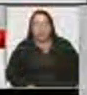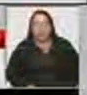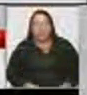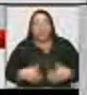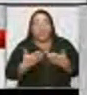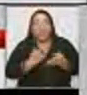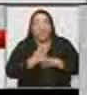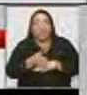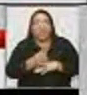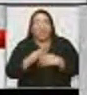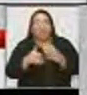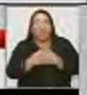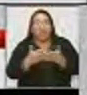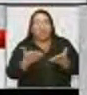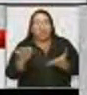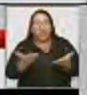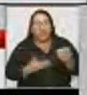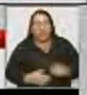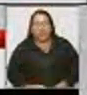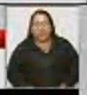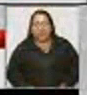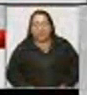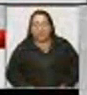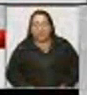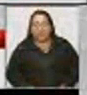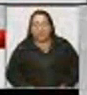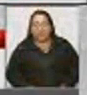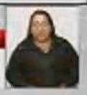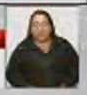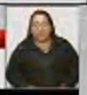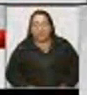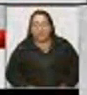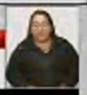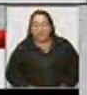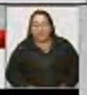y disponibilidad de estos servicios.